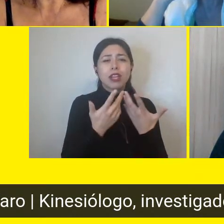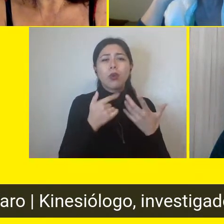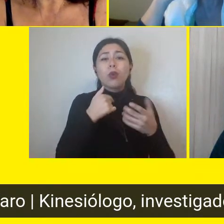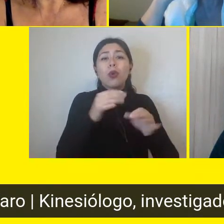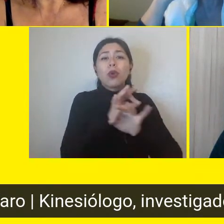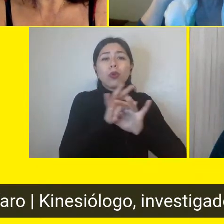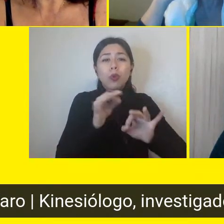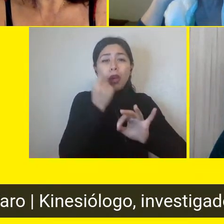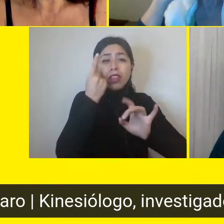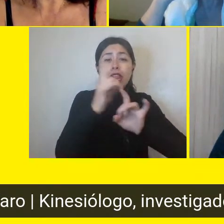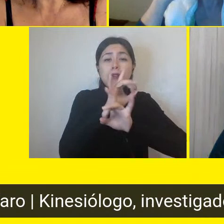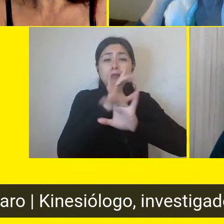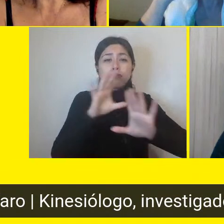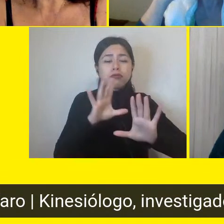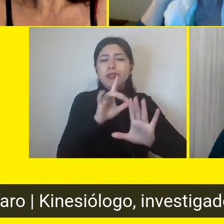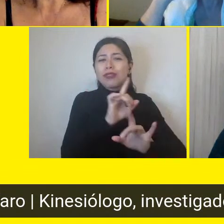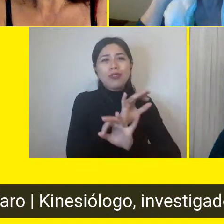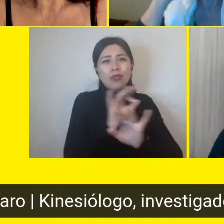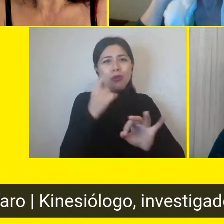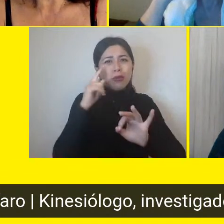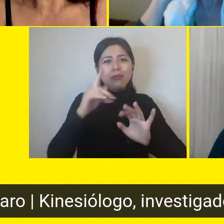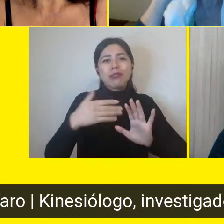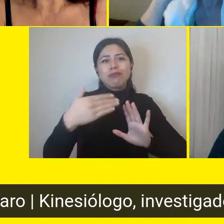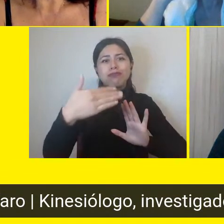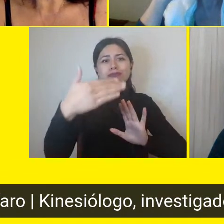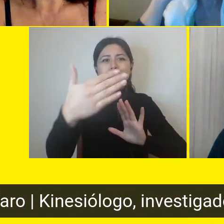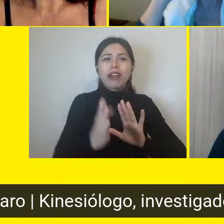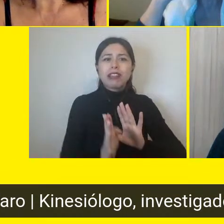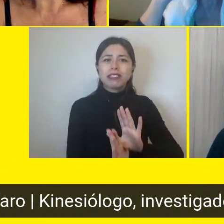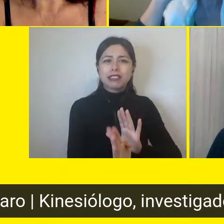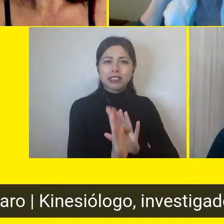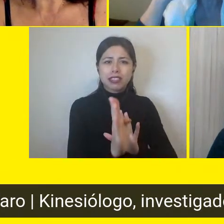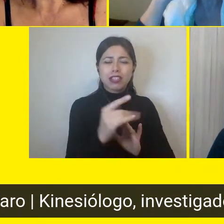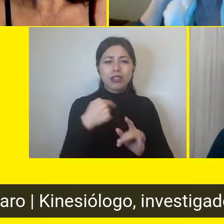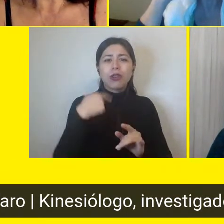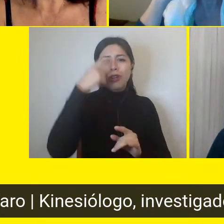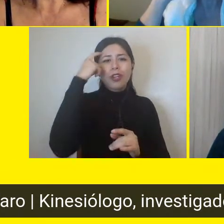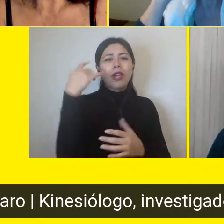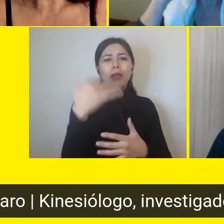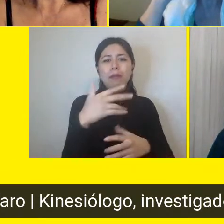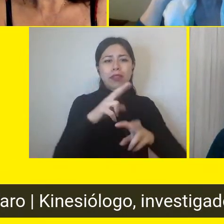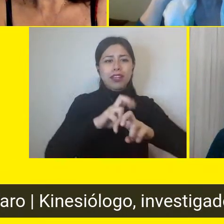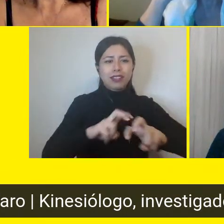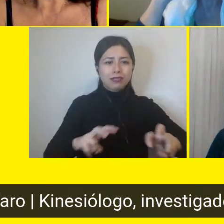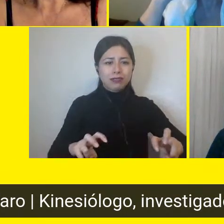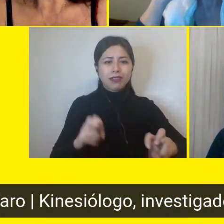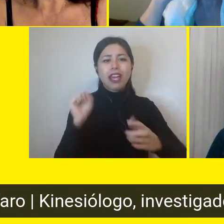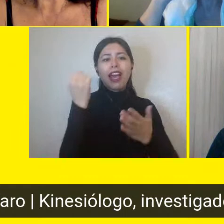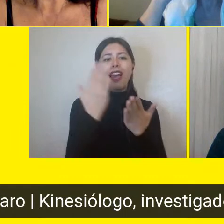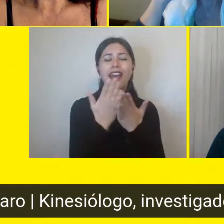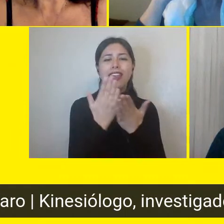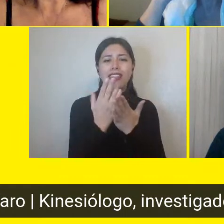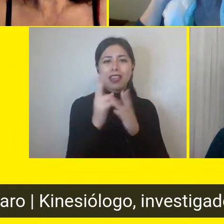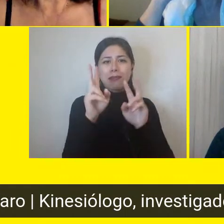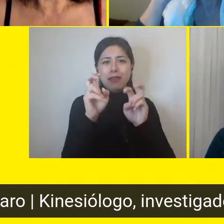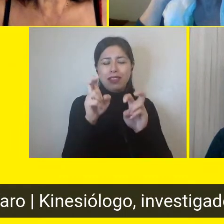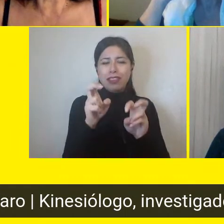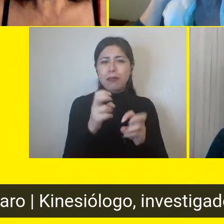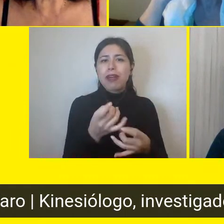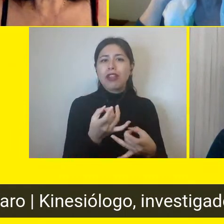materia, pero claramente da para mucho, y por eso creo que es importante la academia y la investigación respecto al tema del dolor, creo que da para